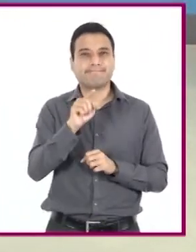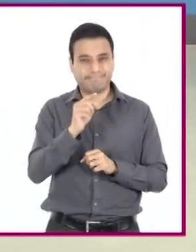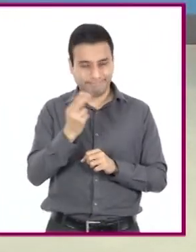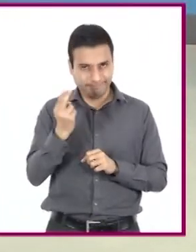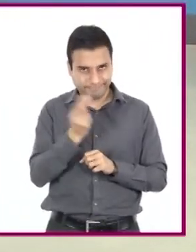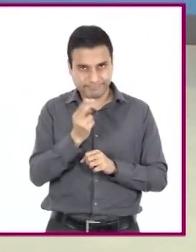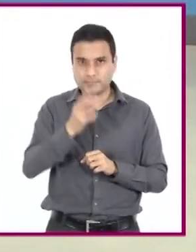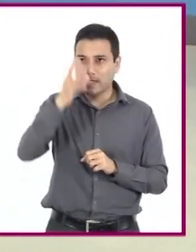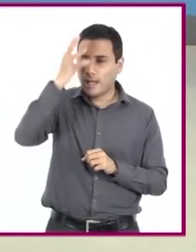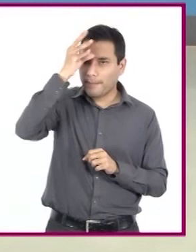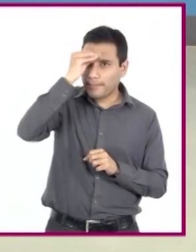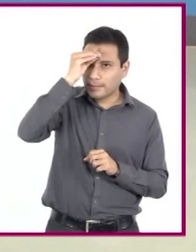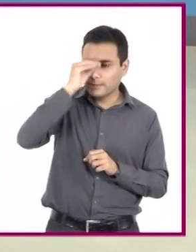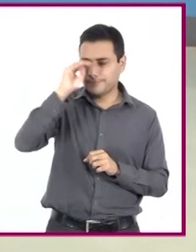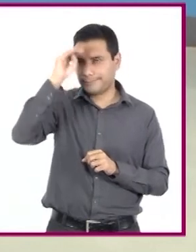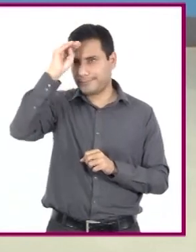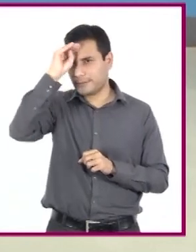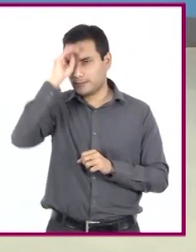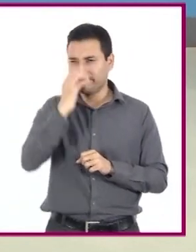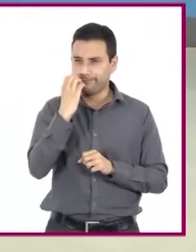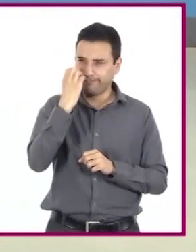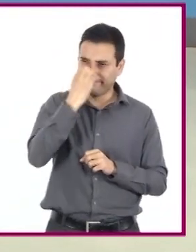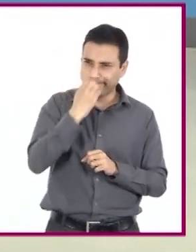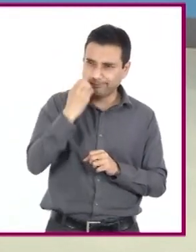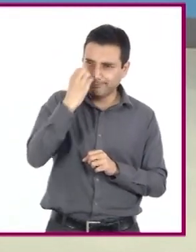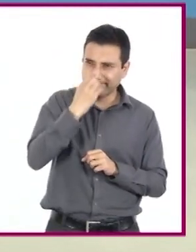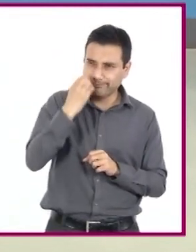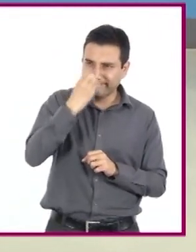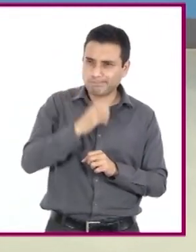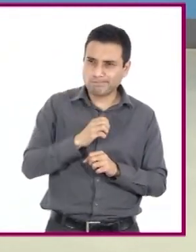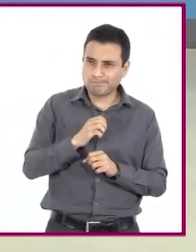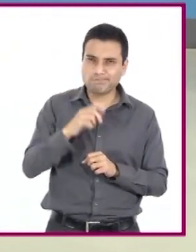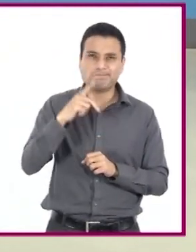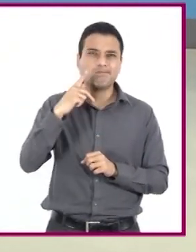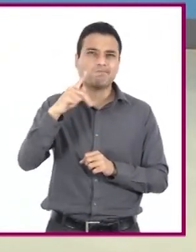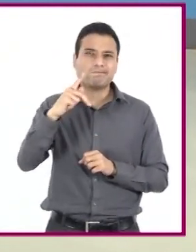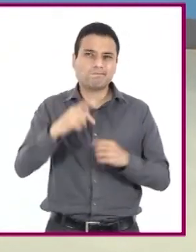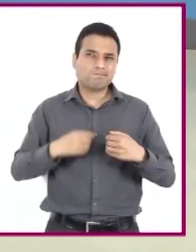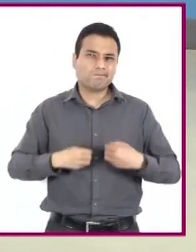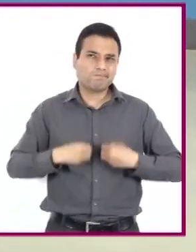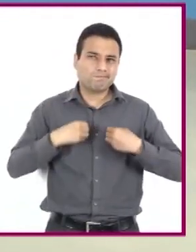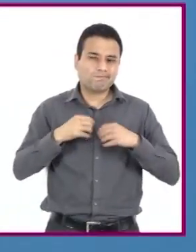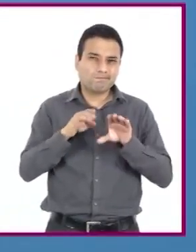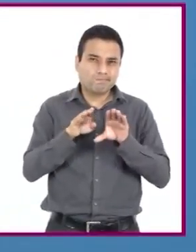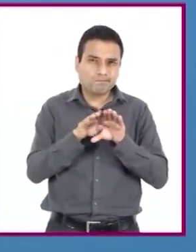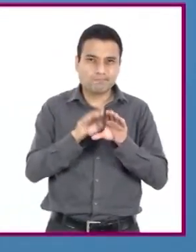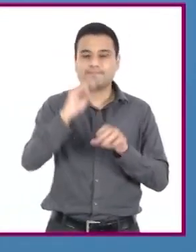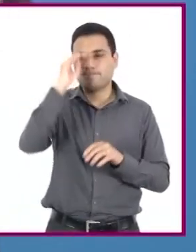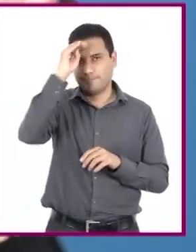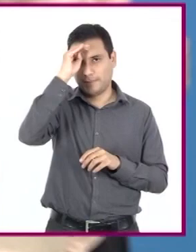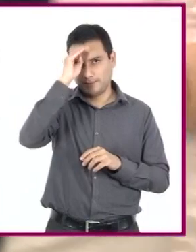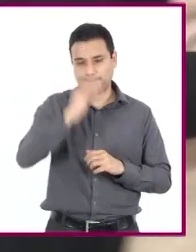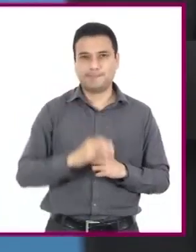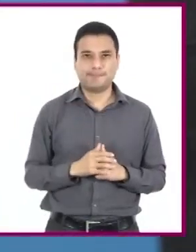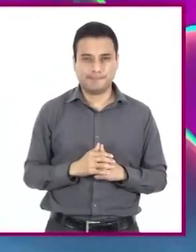y pensar de manera crítica sobre las situaciones de las demás personas.